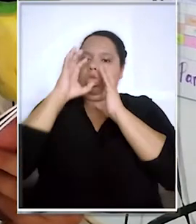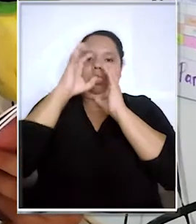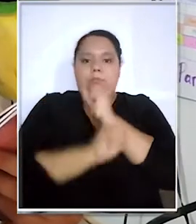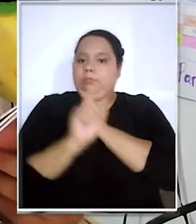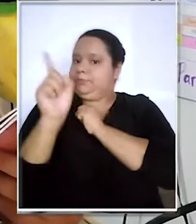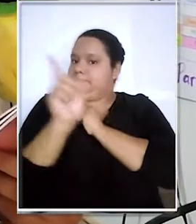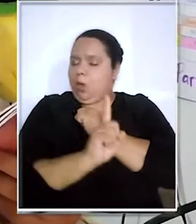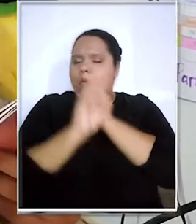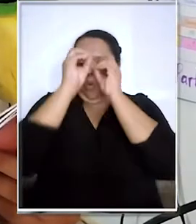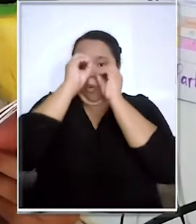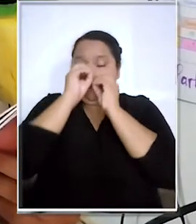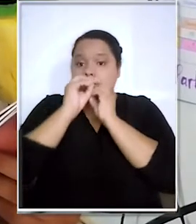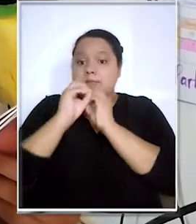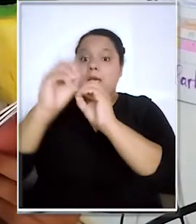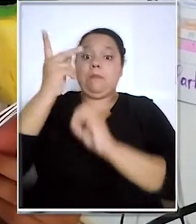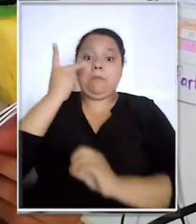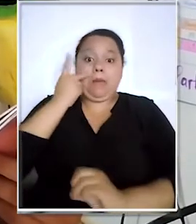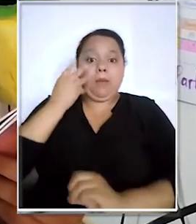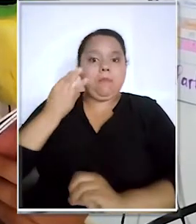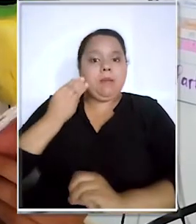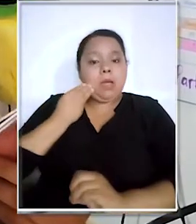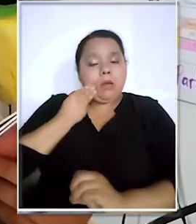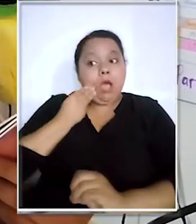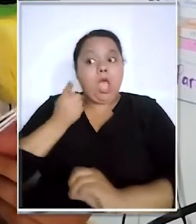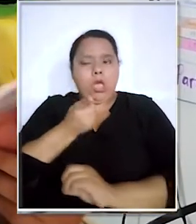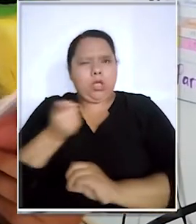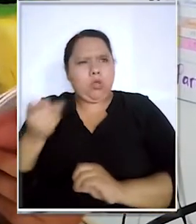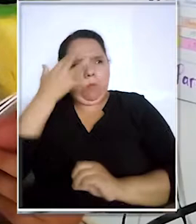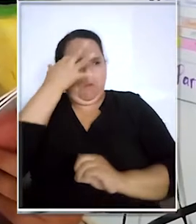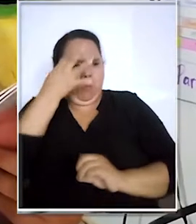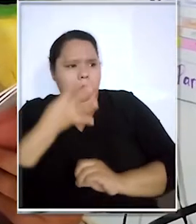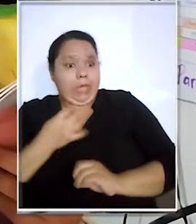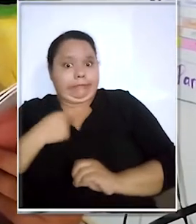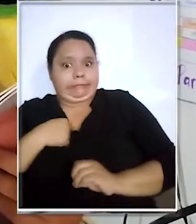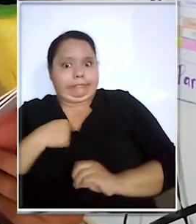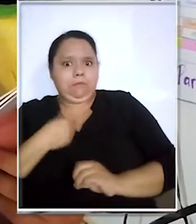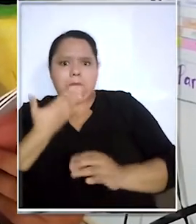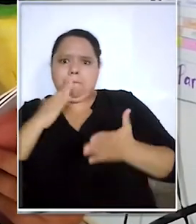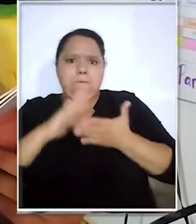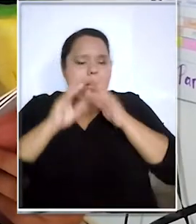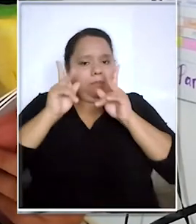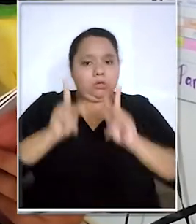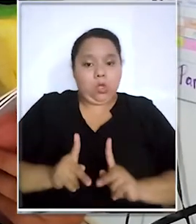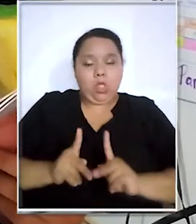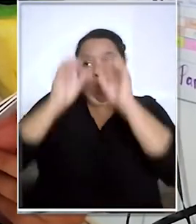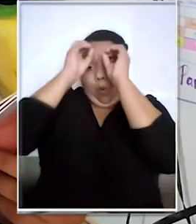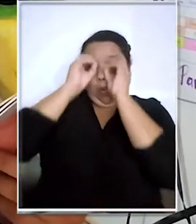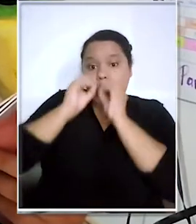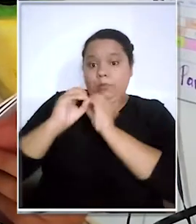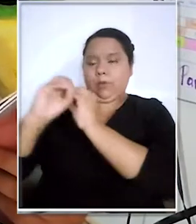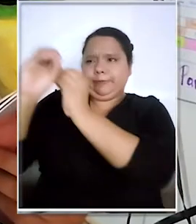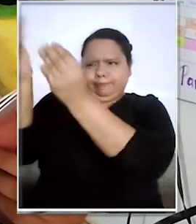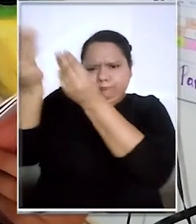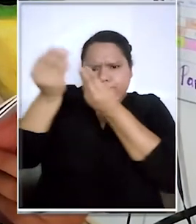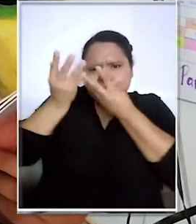sus órdenes, porque si no obedecemos, creen que somos malvivientes. Pues obedecer lo que